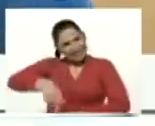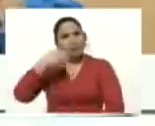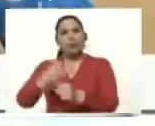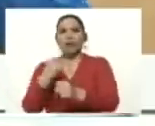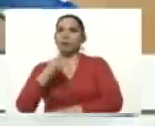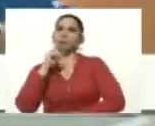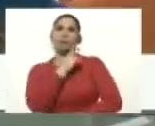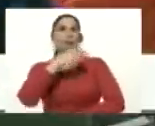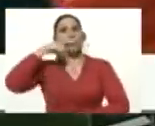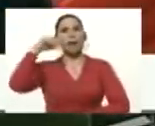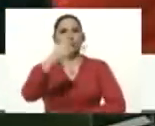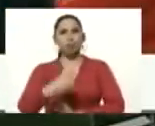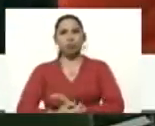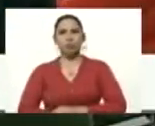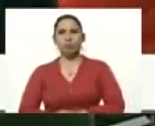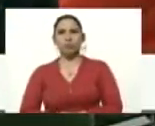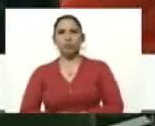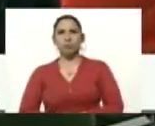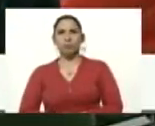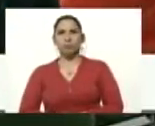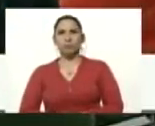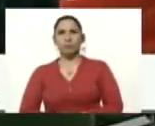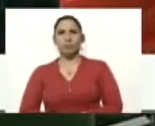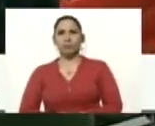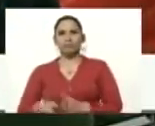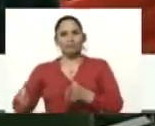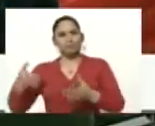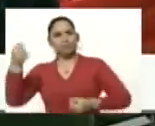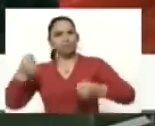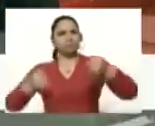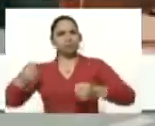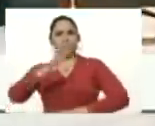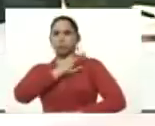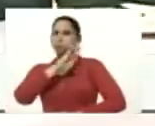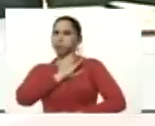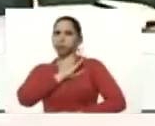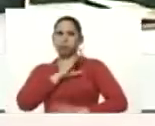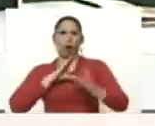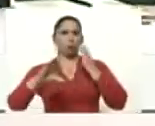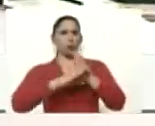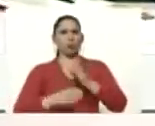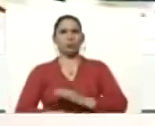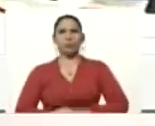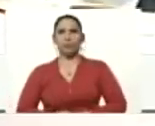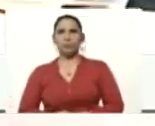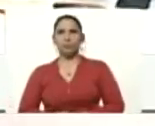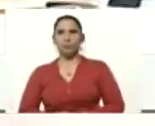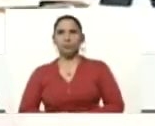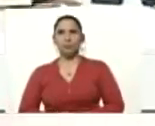llama Nicolás Maduro Moros, conductor de autobús.